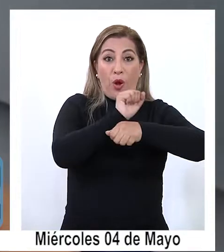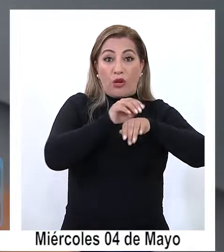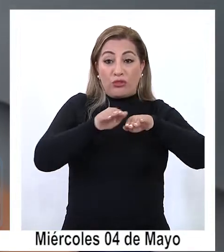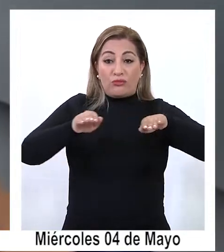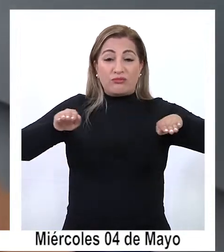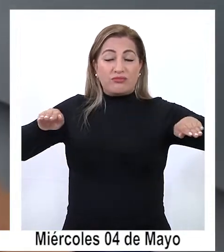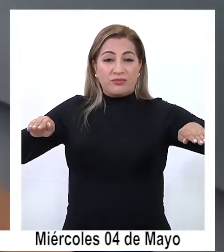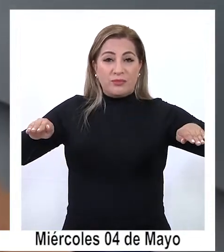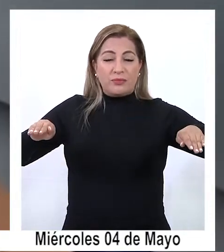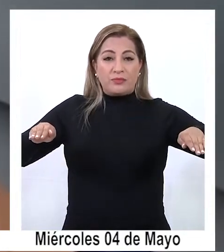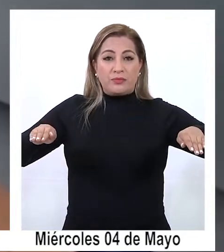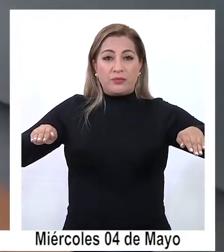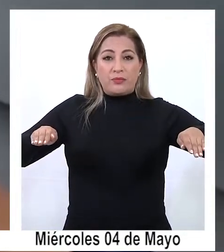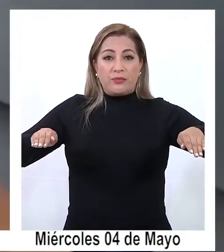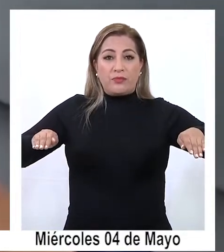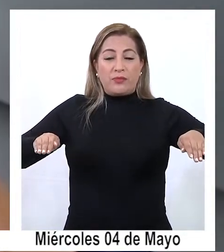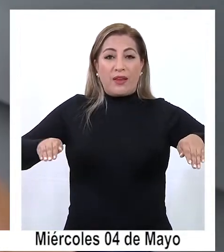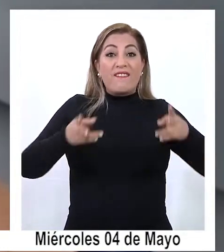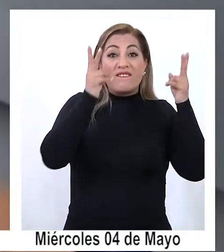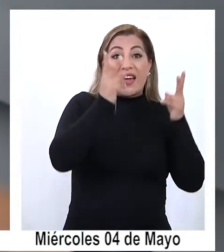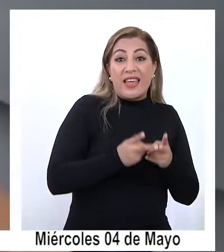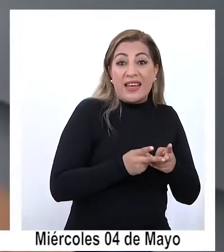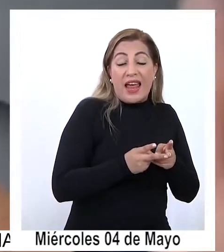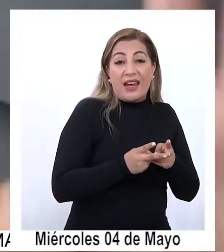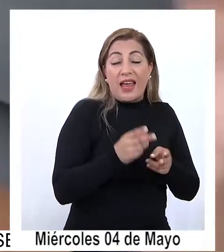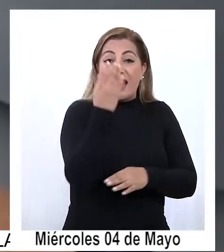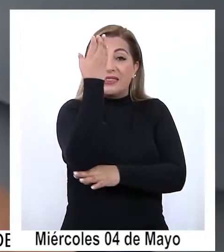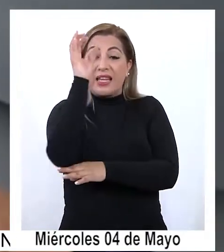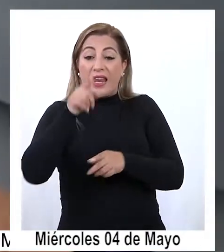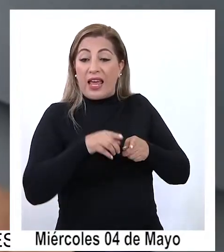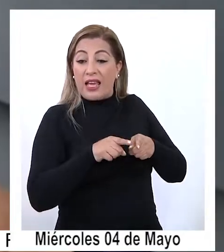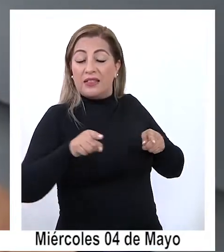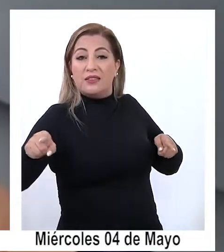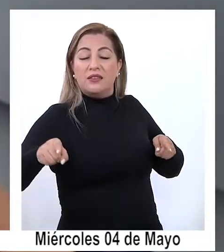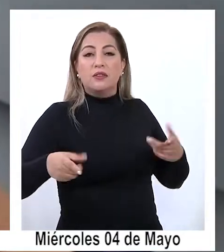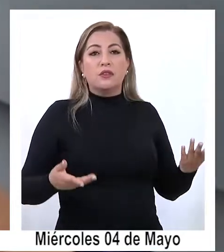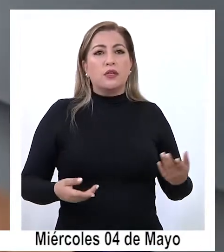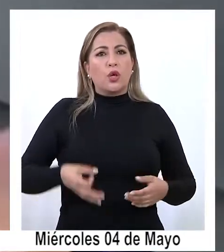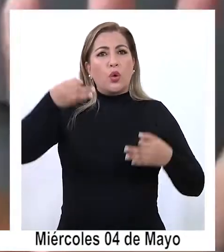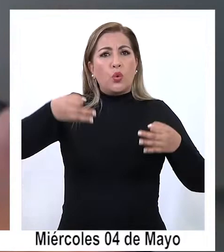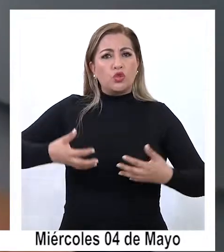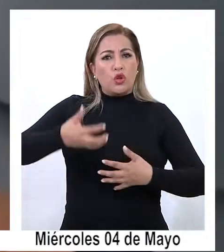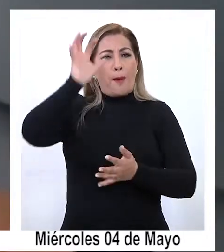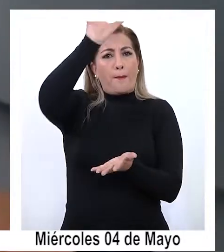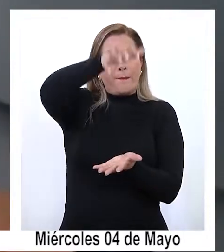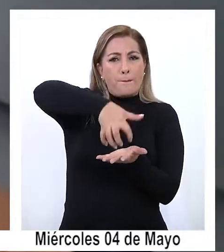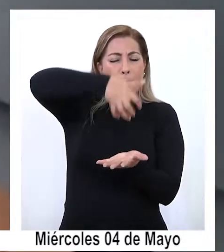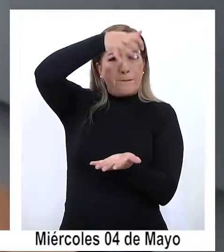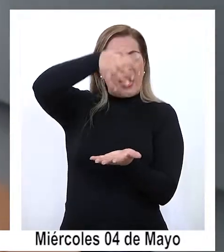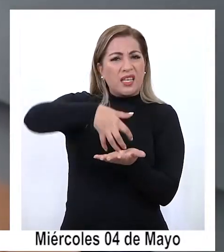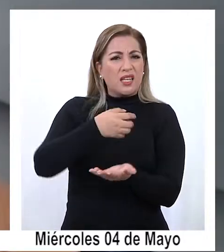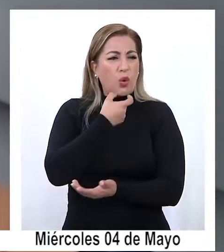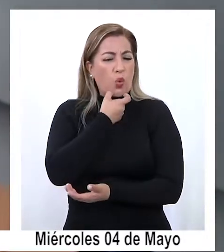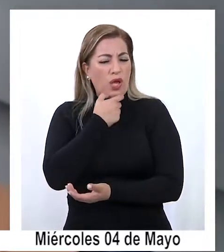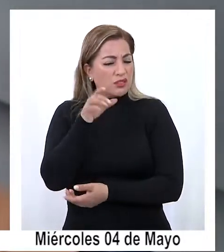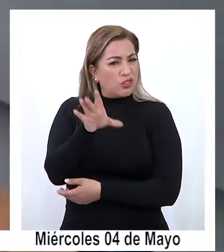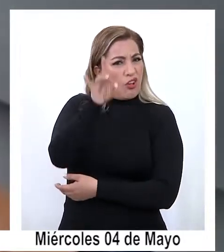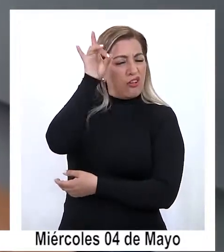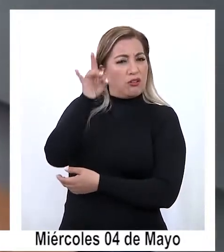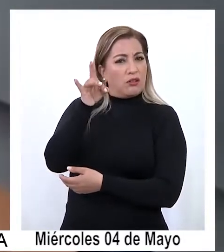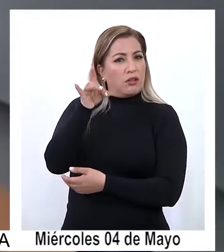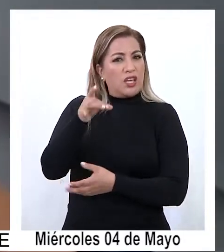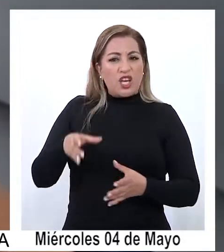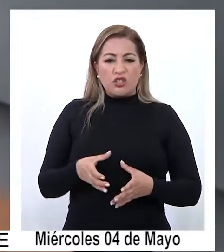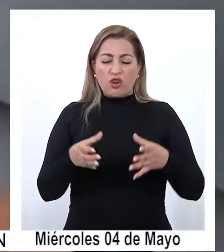panamericana que conecta La Serena con Vallenar, y la máquina desenterró un montón de huesos humanos y